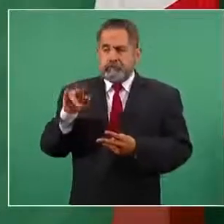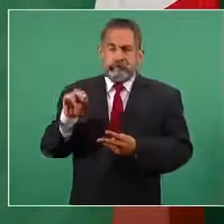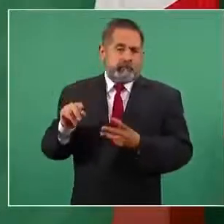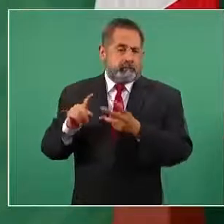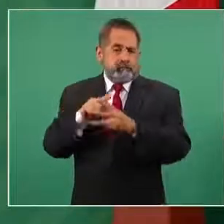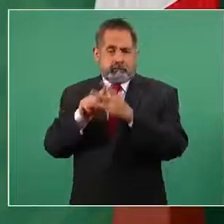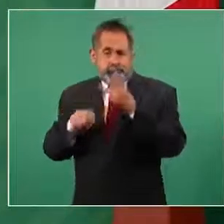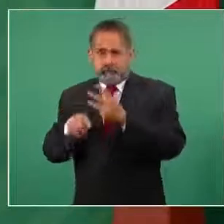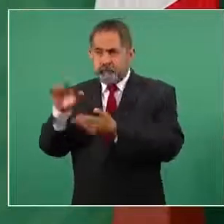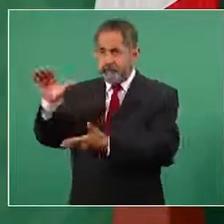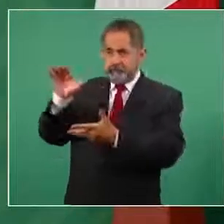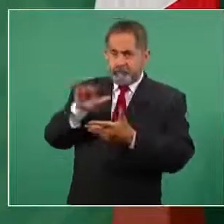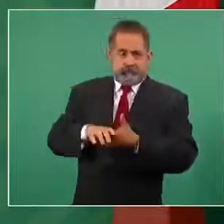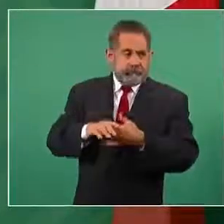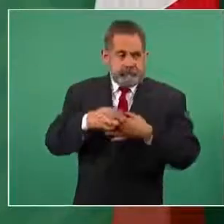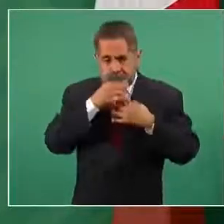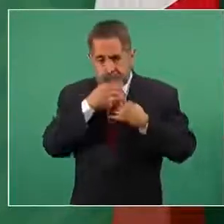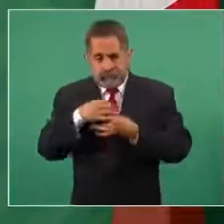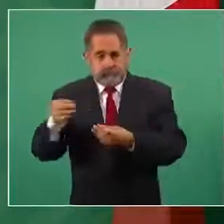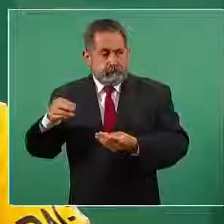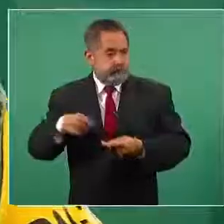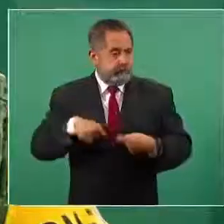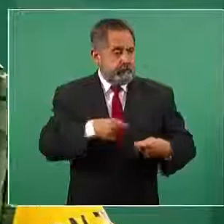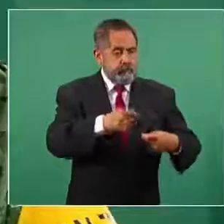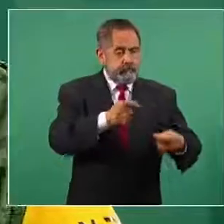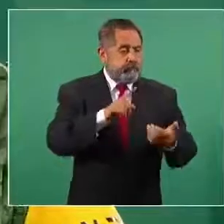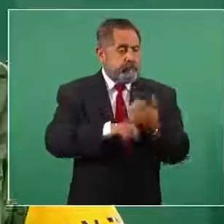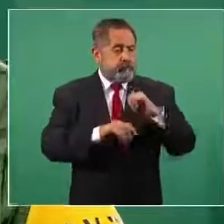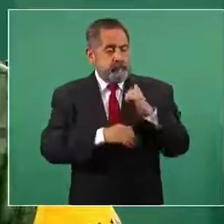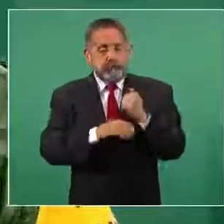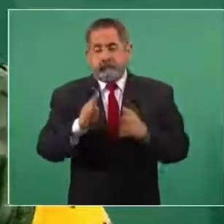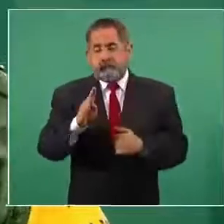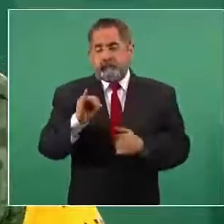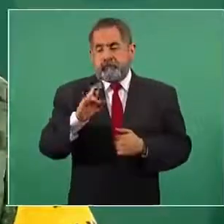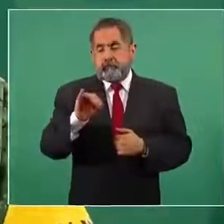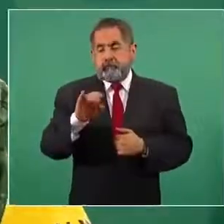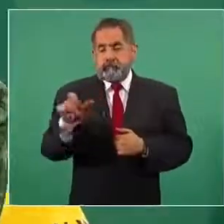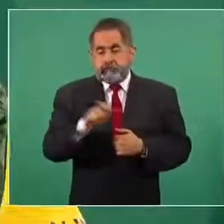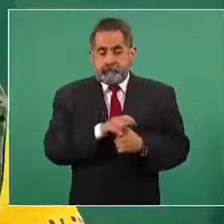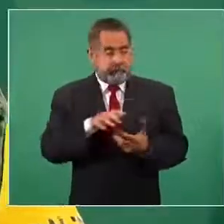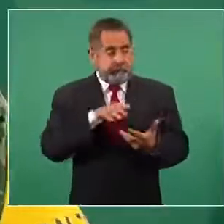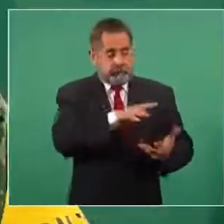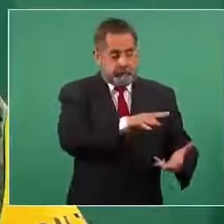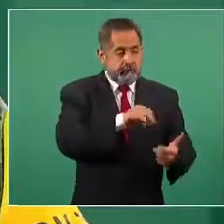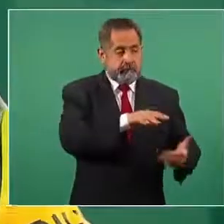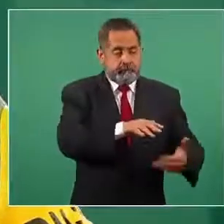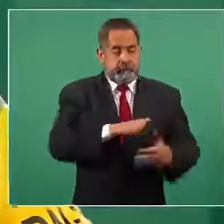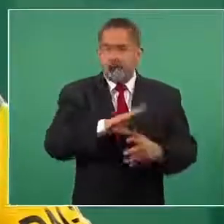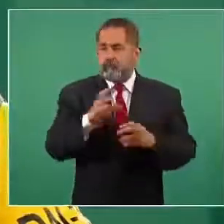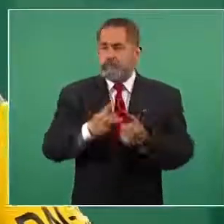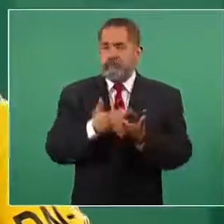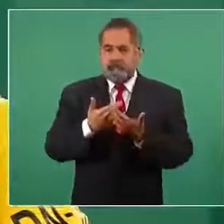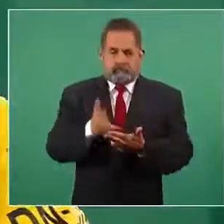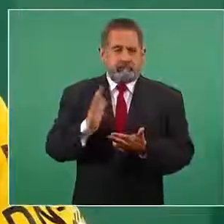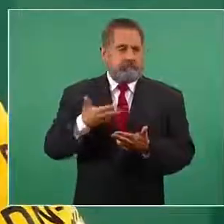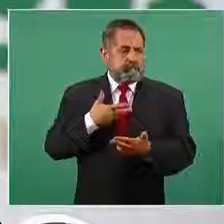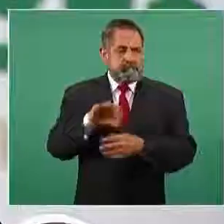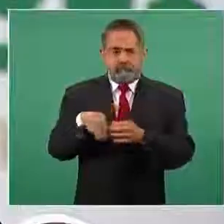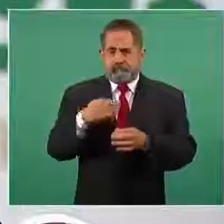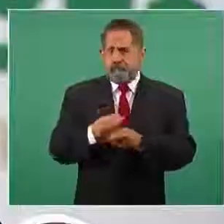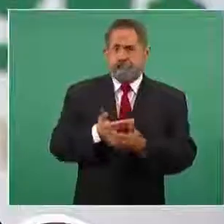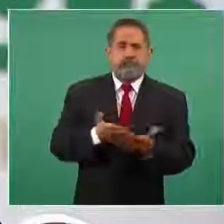Estas vacunas fueron notificadas en el INCAN y en Birmex, haciendo un total disponible para distribución